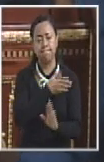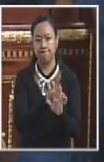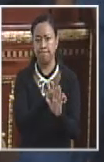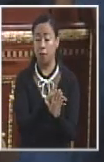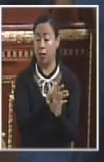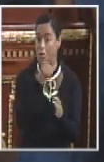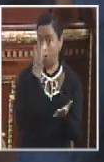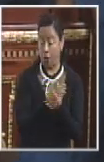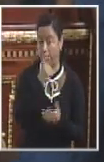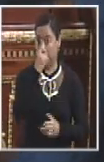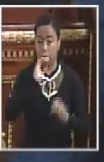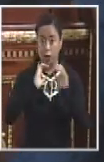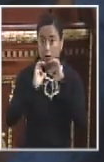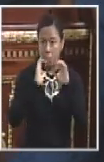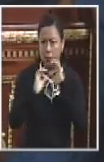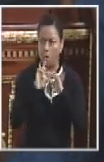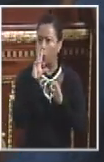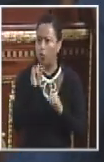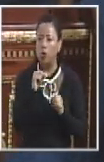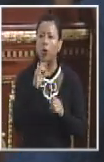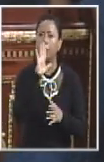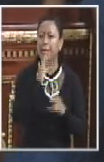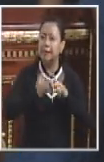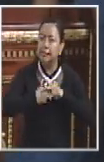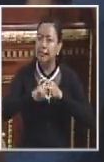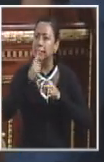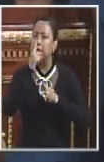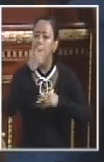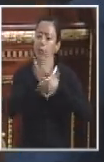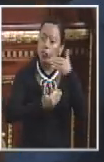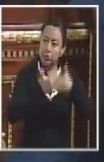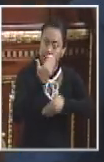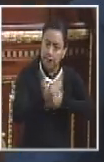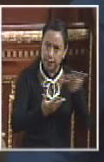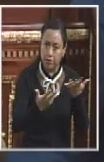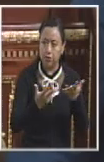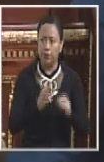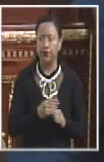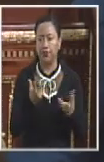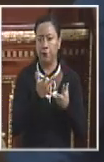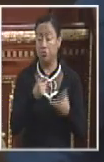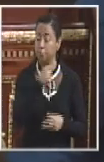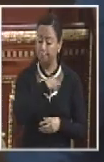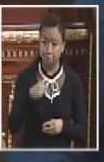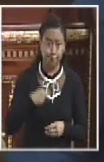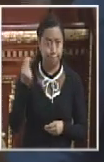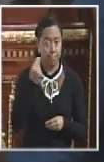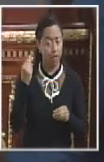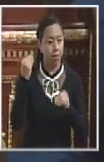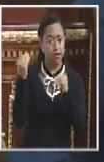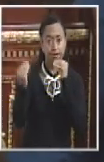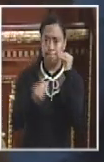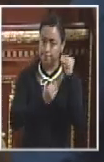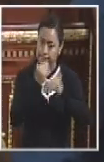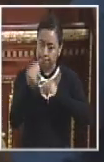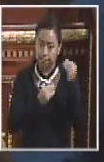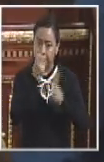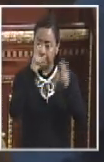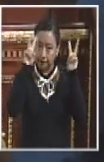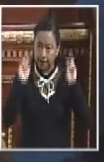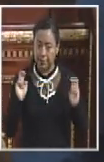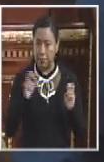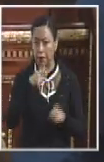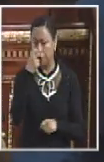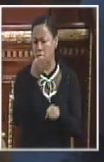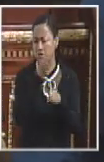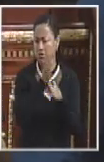para iniciar un procedimiento de designación. Y nosotros tenemos que discutir este tema y por